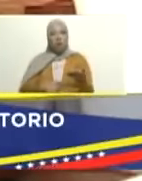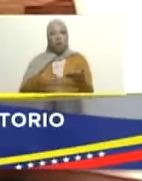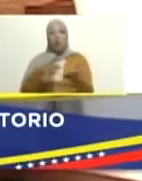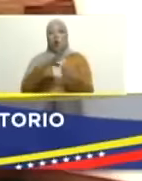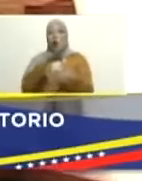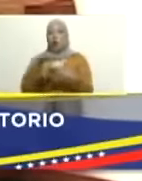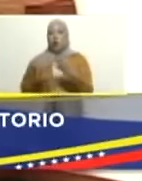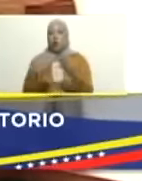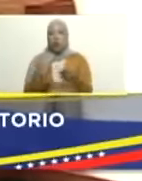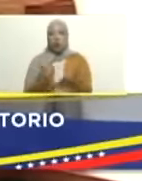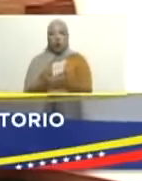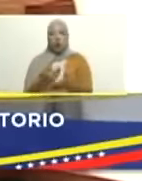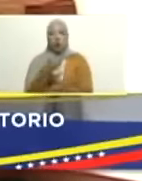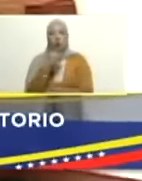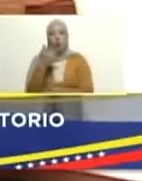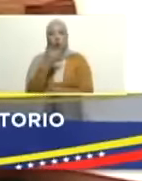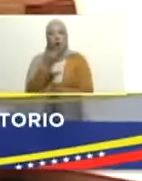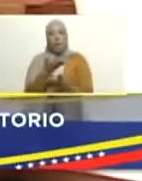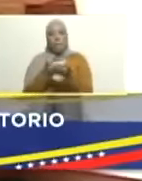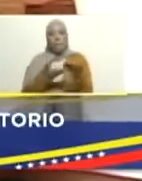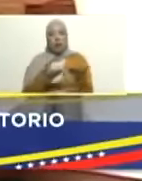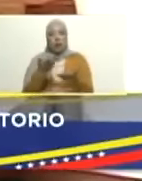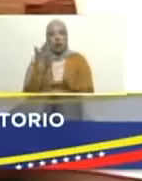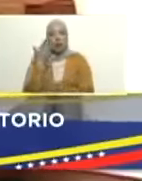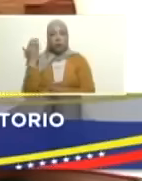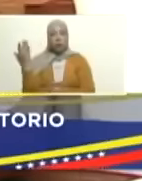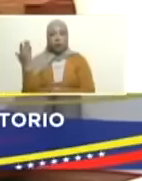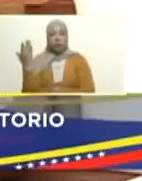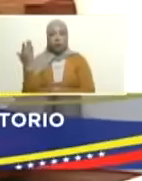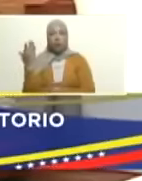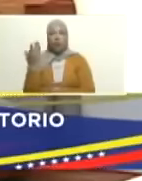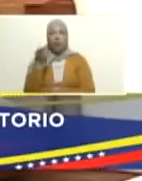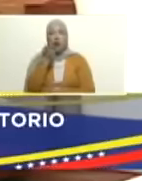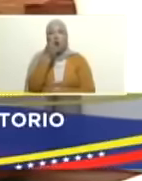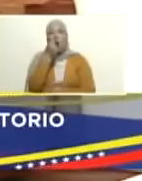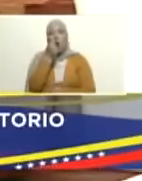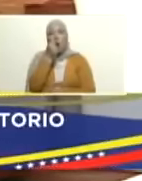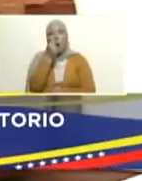documento. Compañero William Castillo,